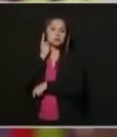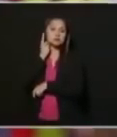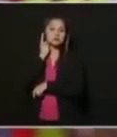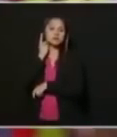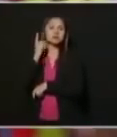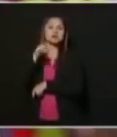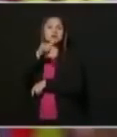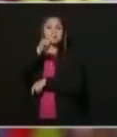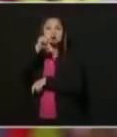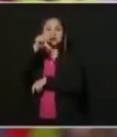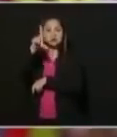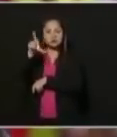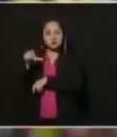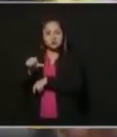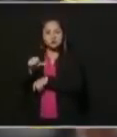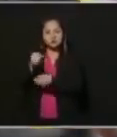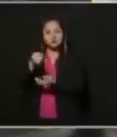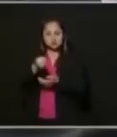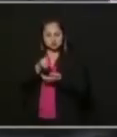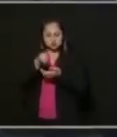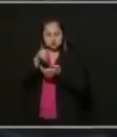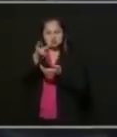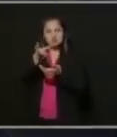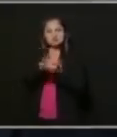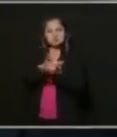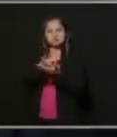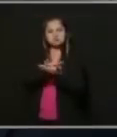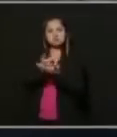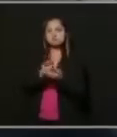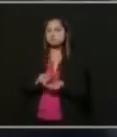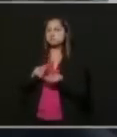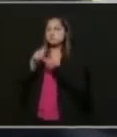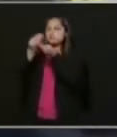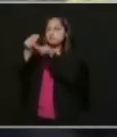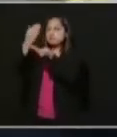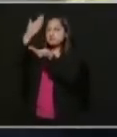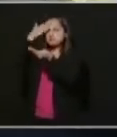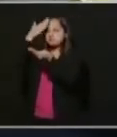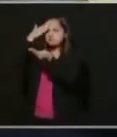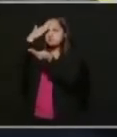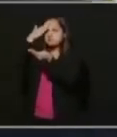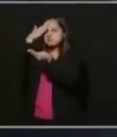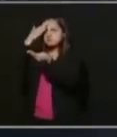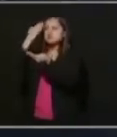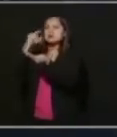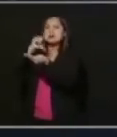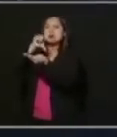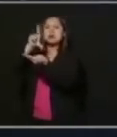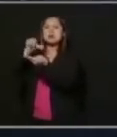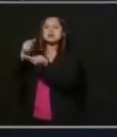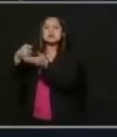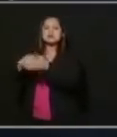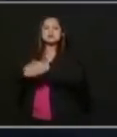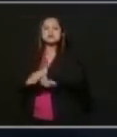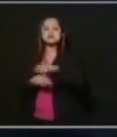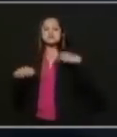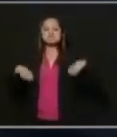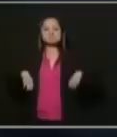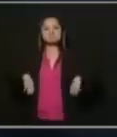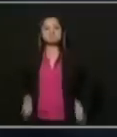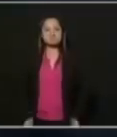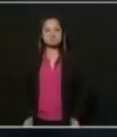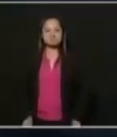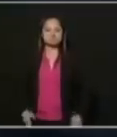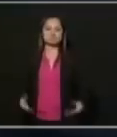entregaba a una autoridad el presupuesto y recibía un moche, un